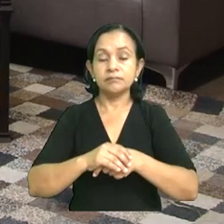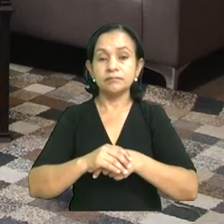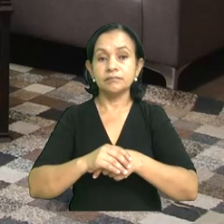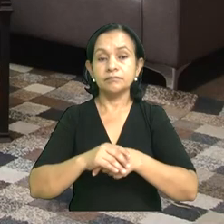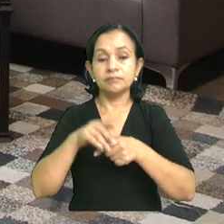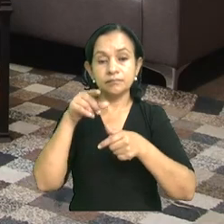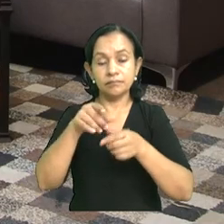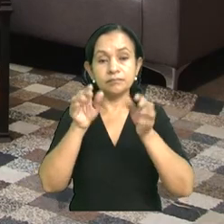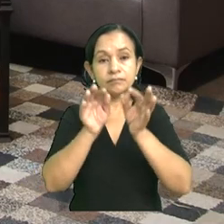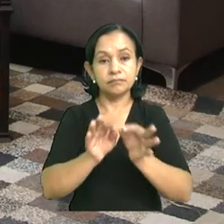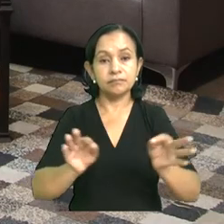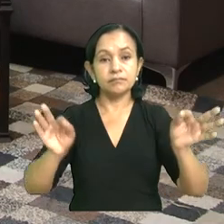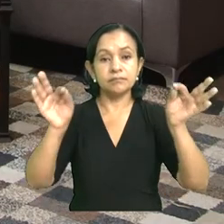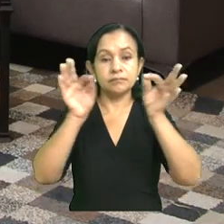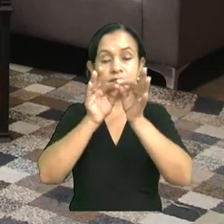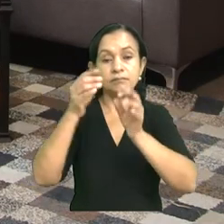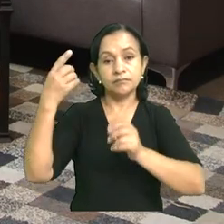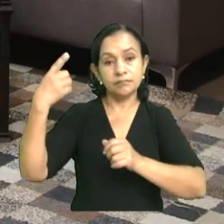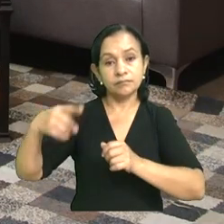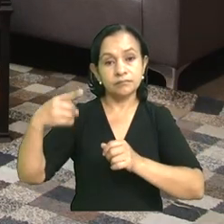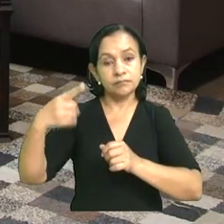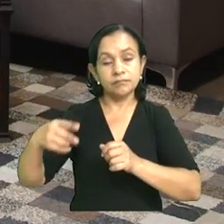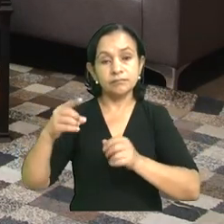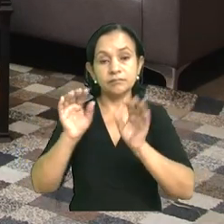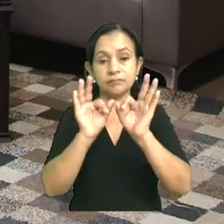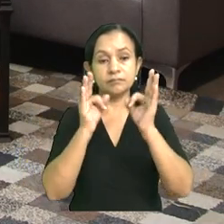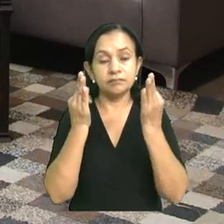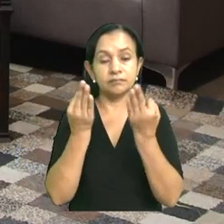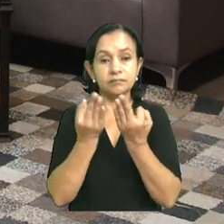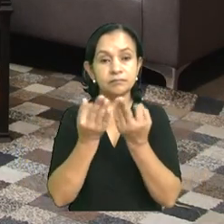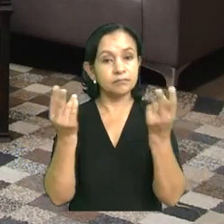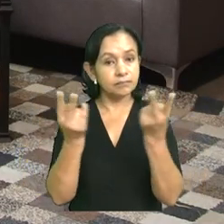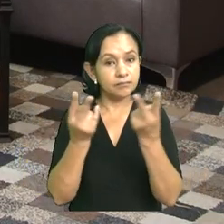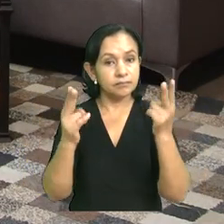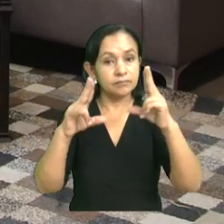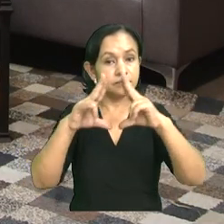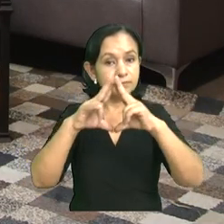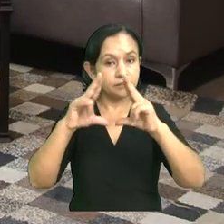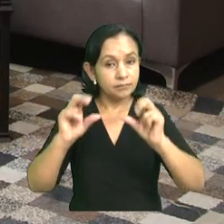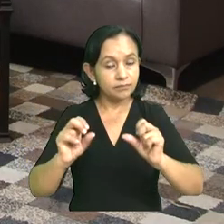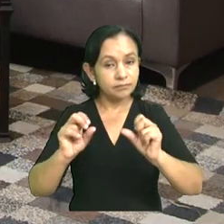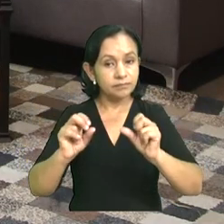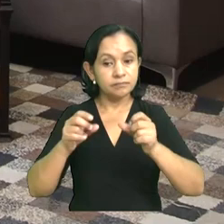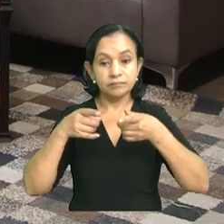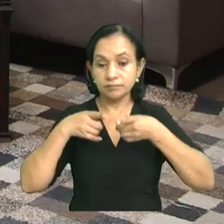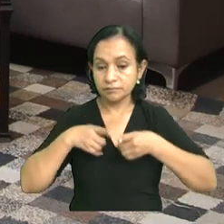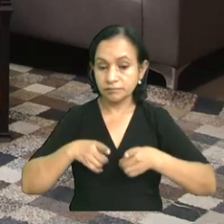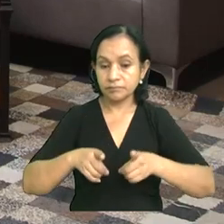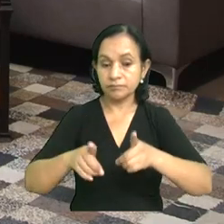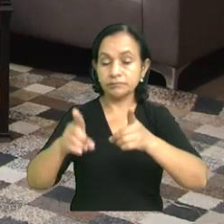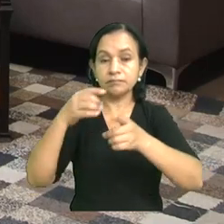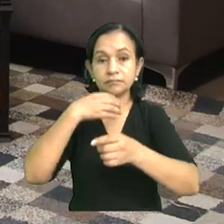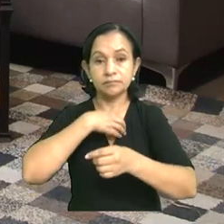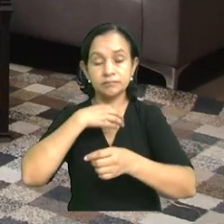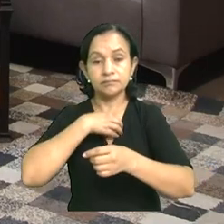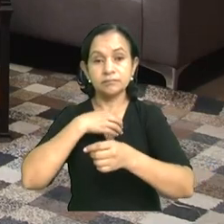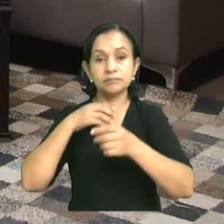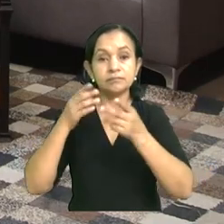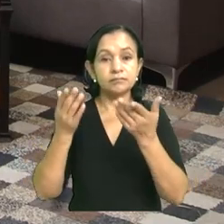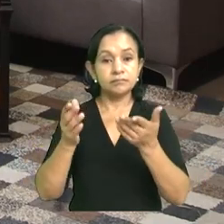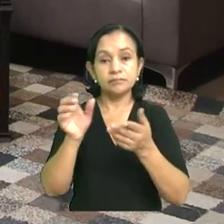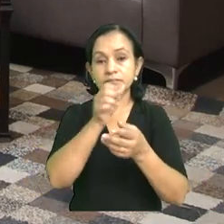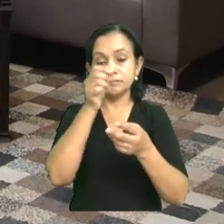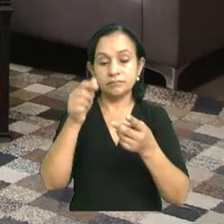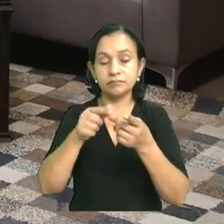el principio de la restitución del derecho a las familias nicaragüenses. Dignificación en algunos aspectos y en otros